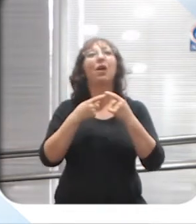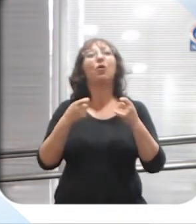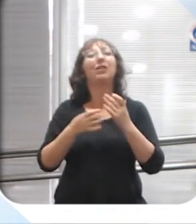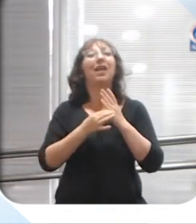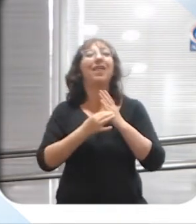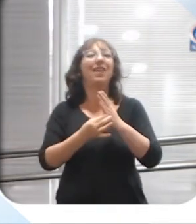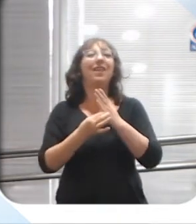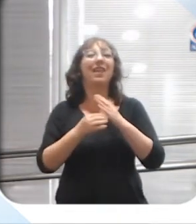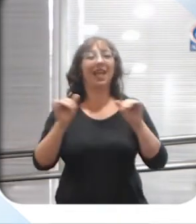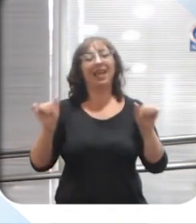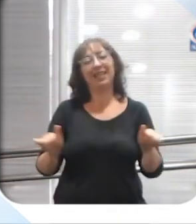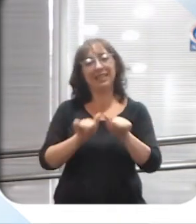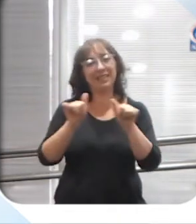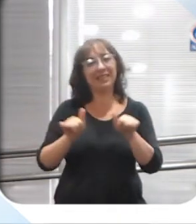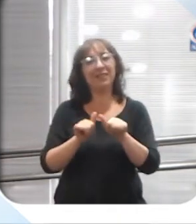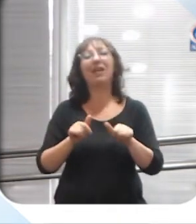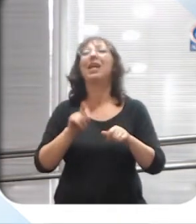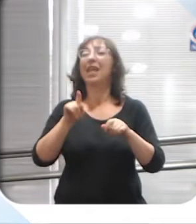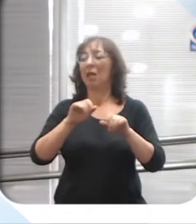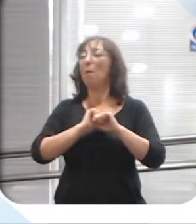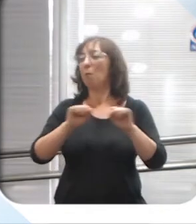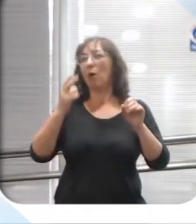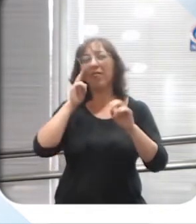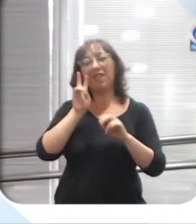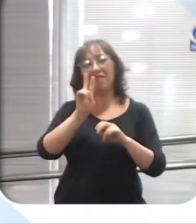guías que las hicimos, que también están disponibles.